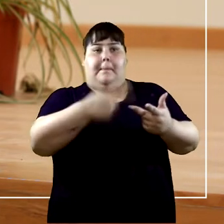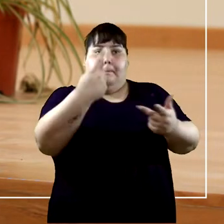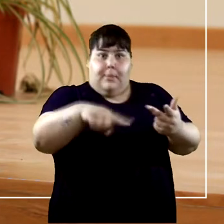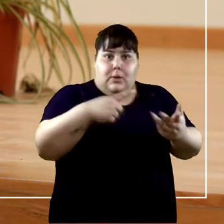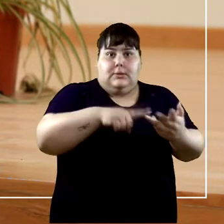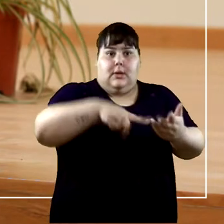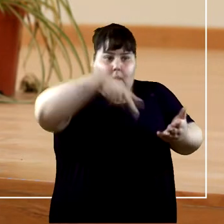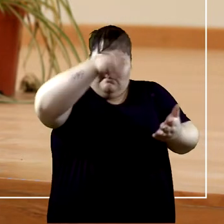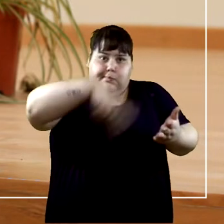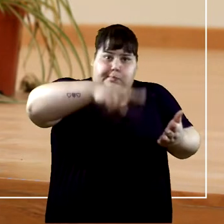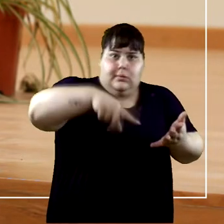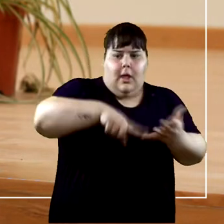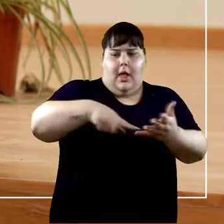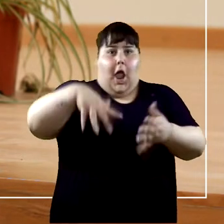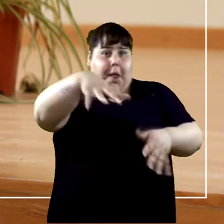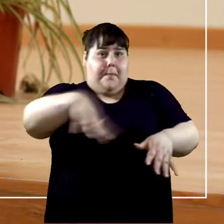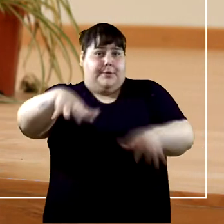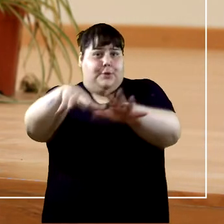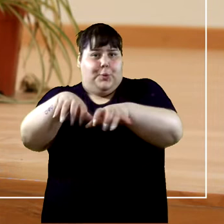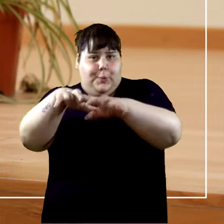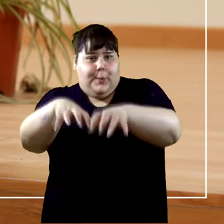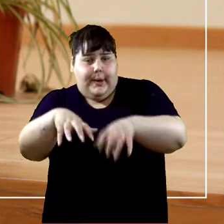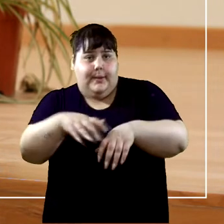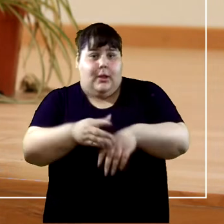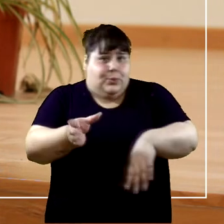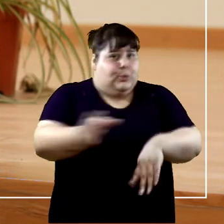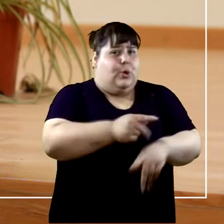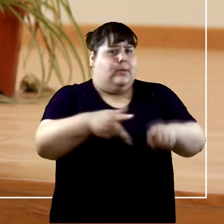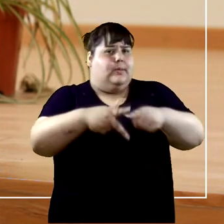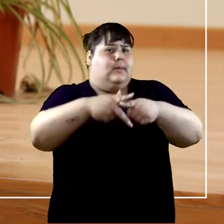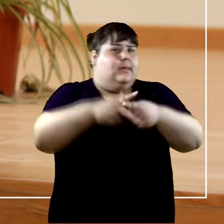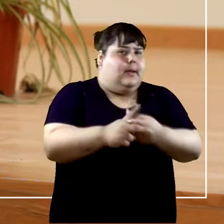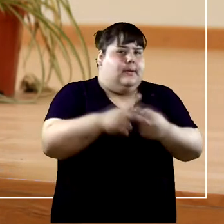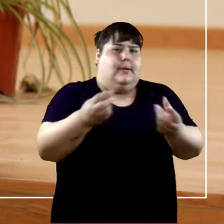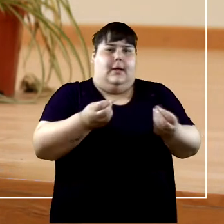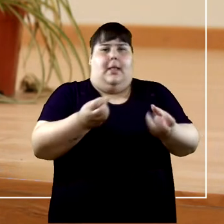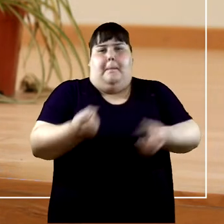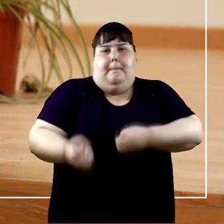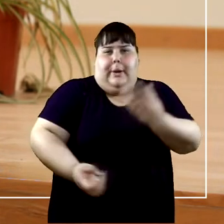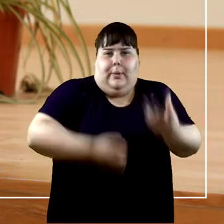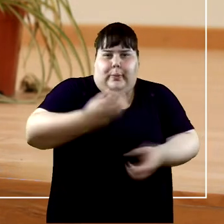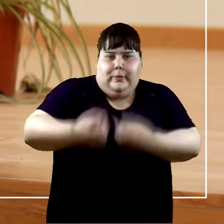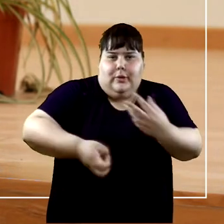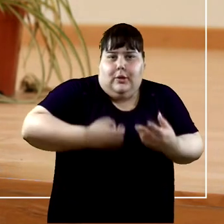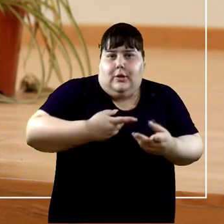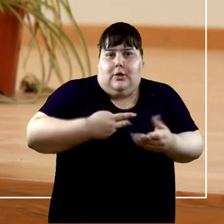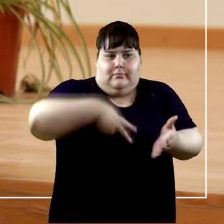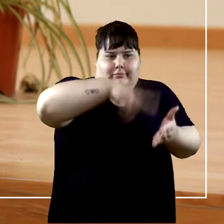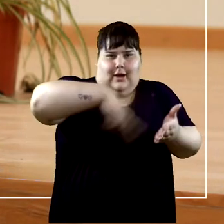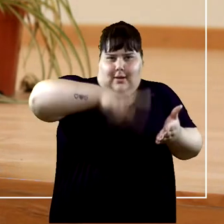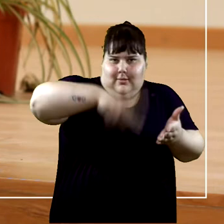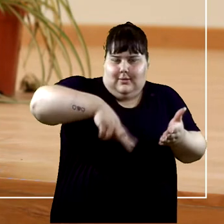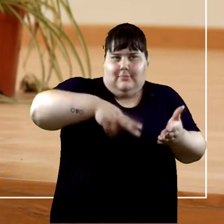hay un espacio de huerta son talleres de producción y de artísticos y